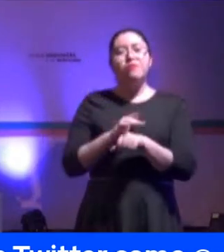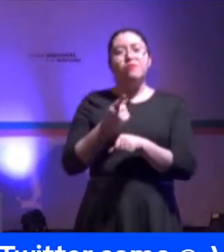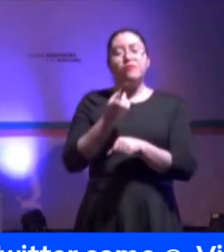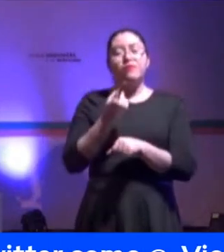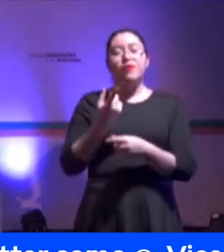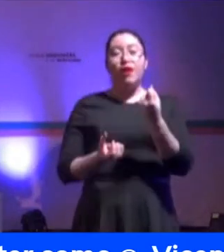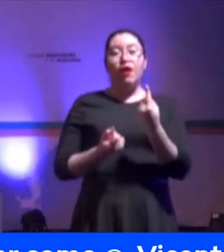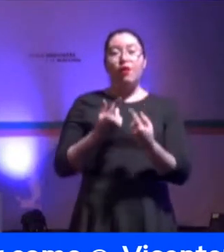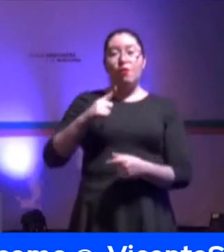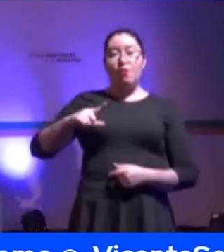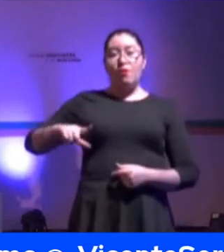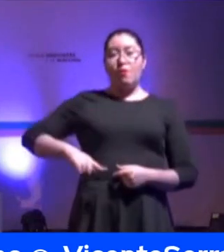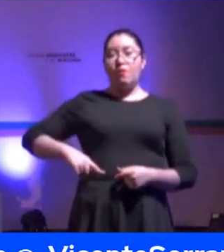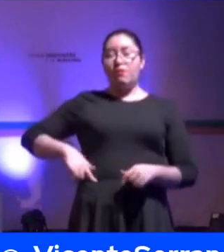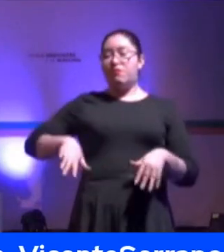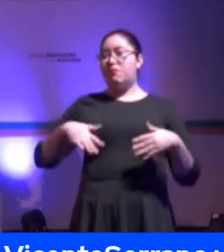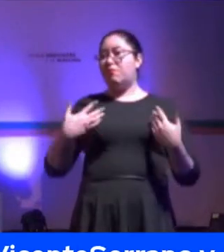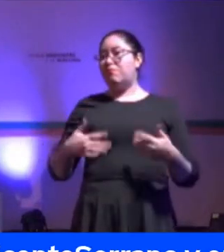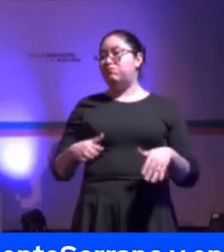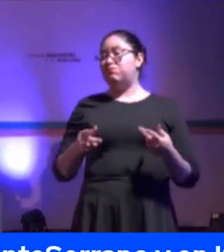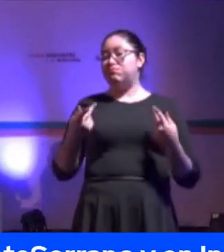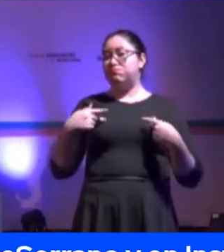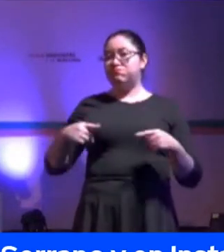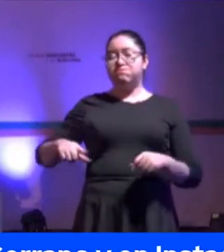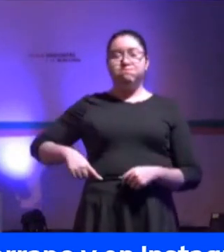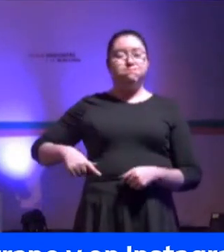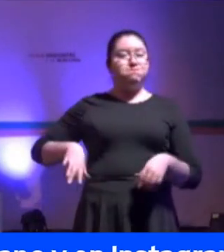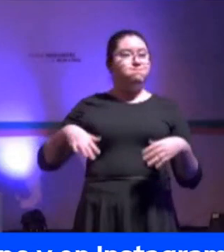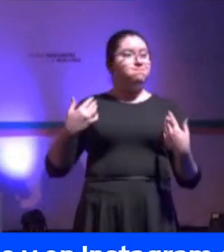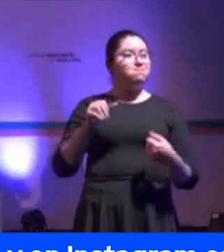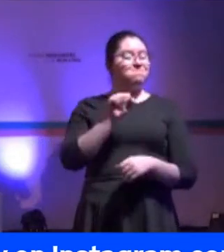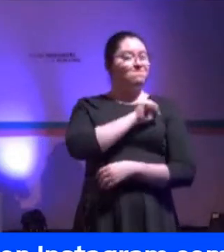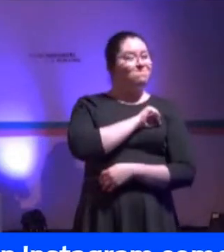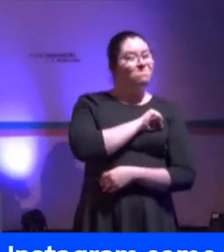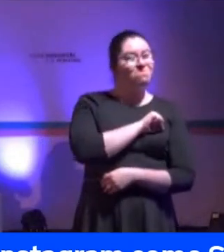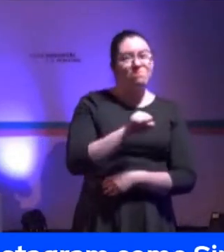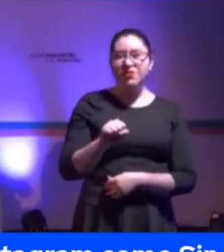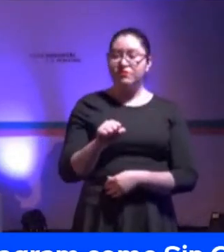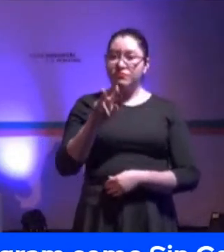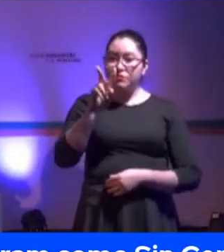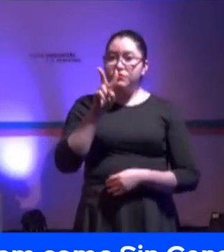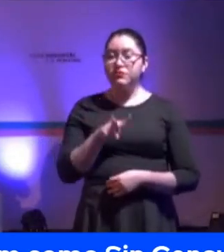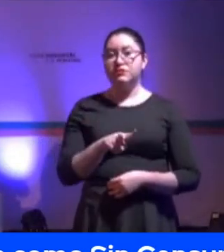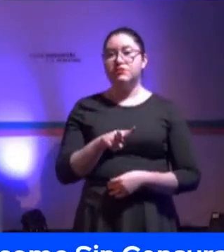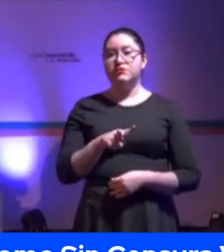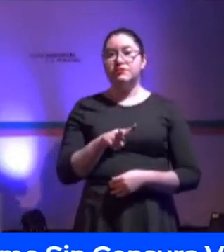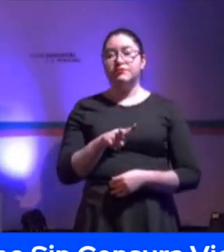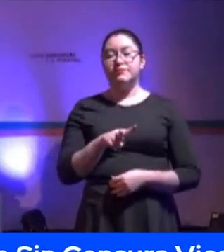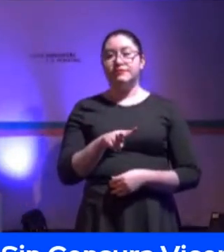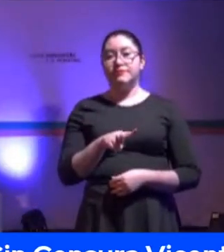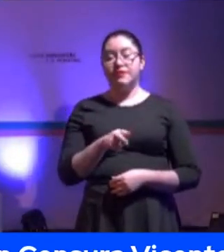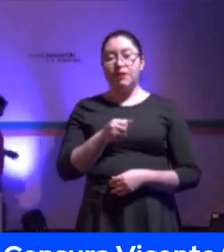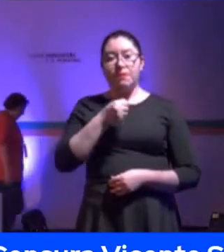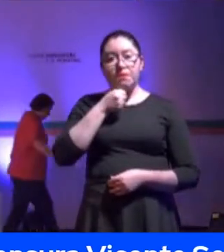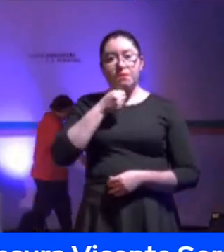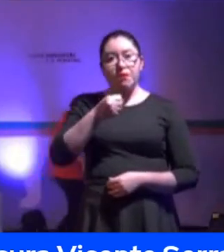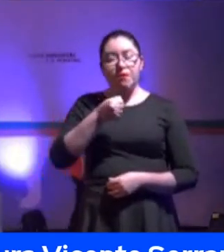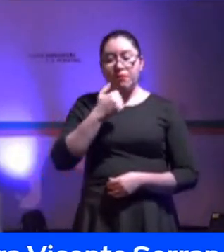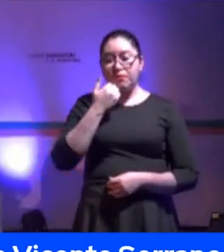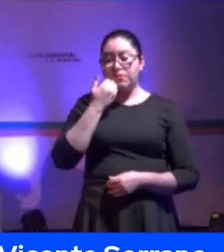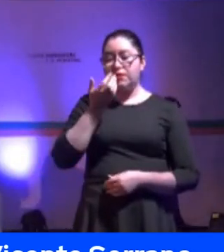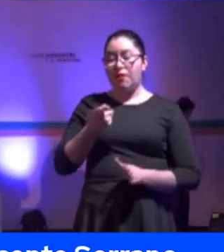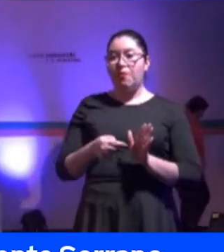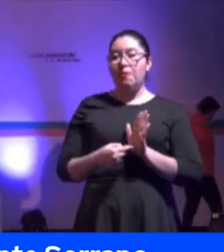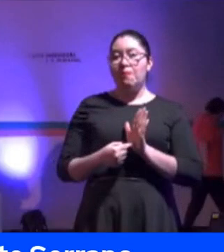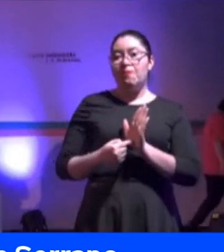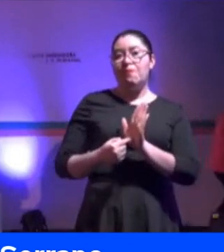gobernantes que son malos, que son villanos, y el periodismo intenta equilibrar